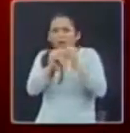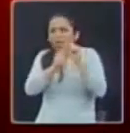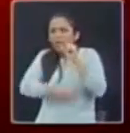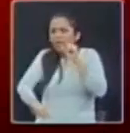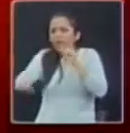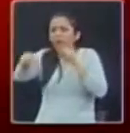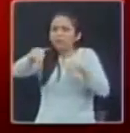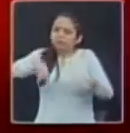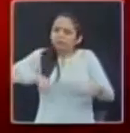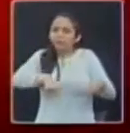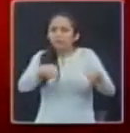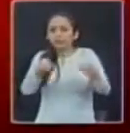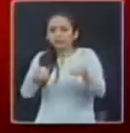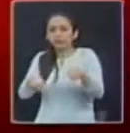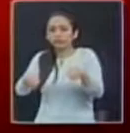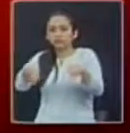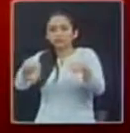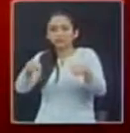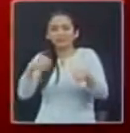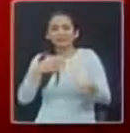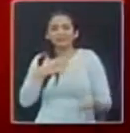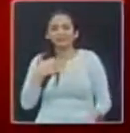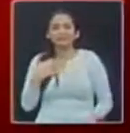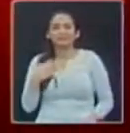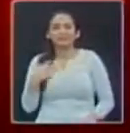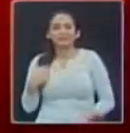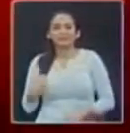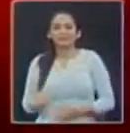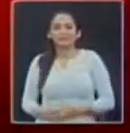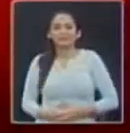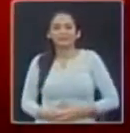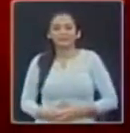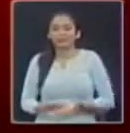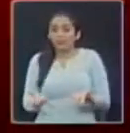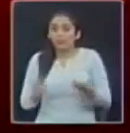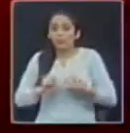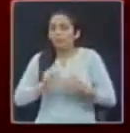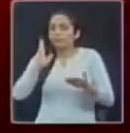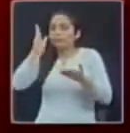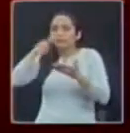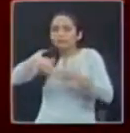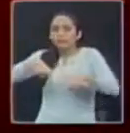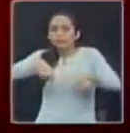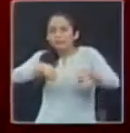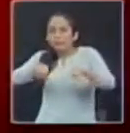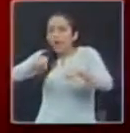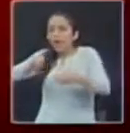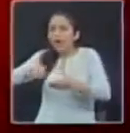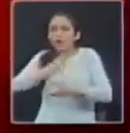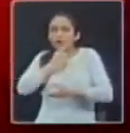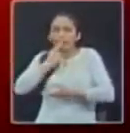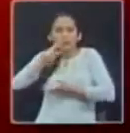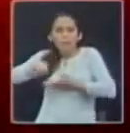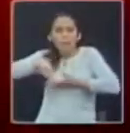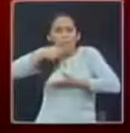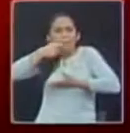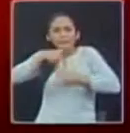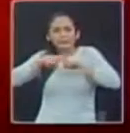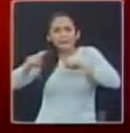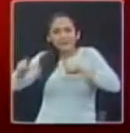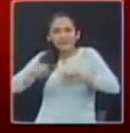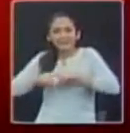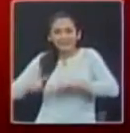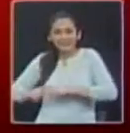uno conoce muchas culturas, comidas diferentes, es un montón de experiencias. Viajé en una Honda, mi